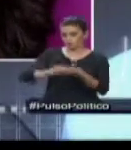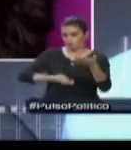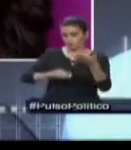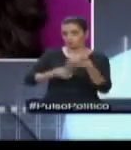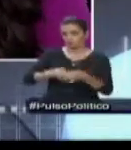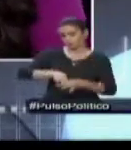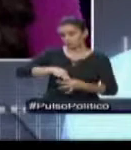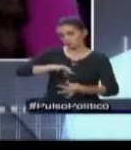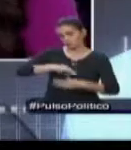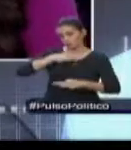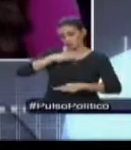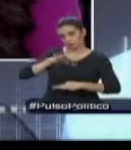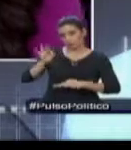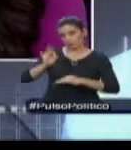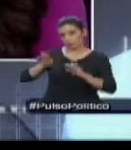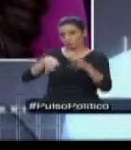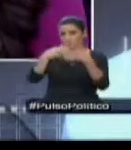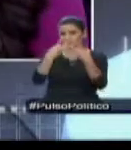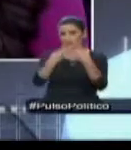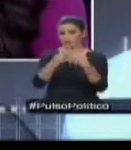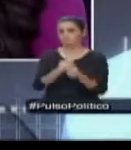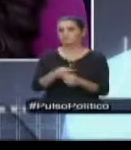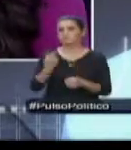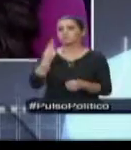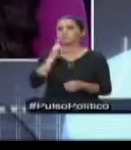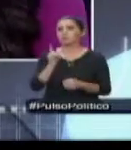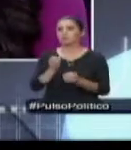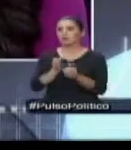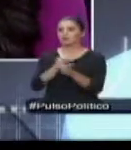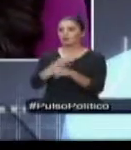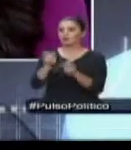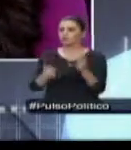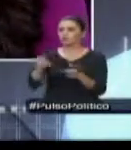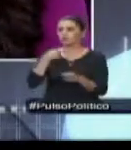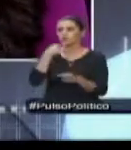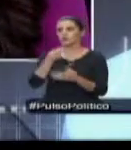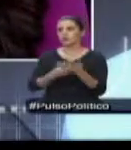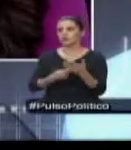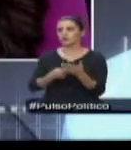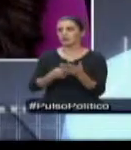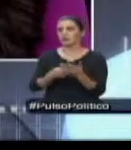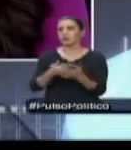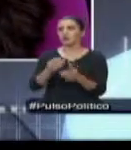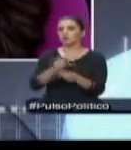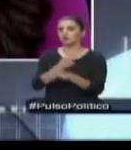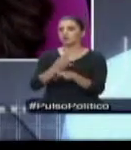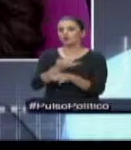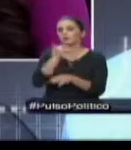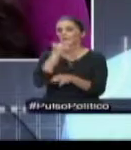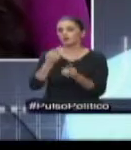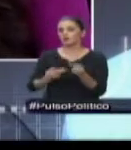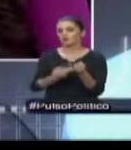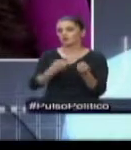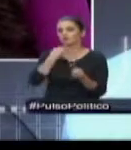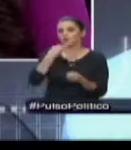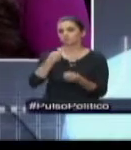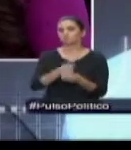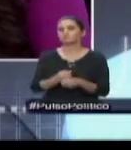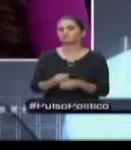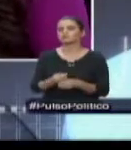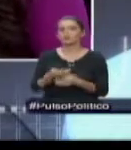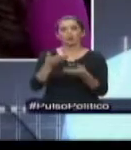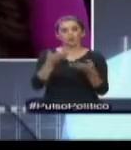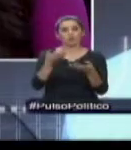civiles o indicio de responsabilidad penal a los servidores públicos que hagan mal uso de los recursos que nos pertenecen a todos verónica arias